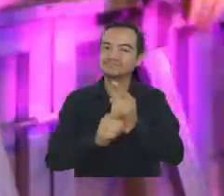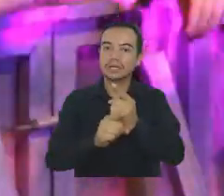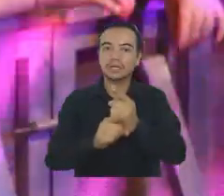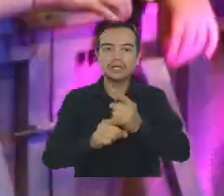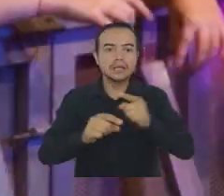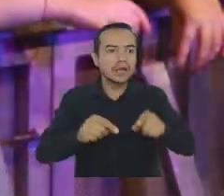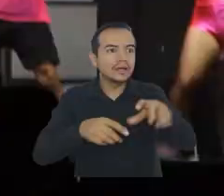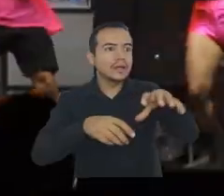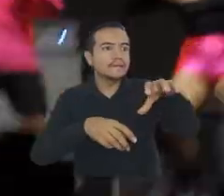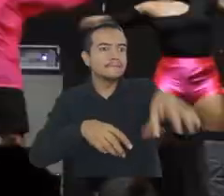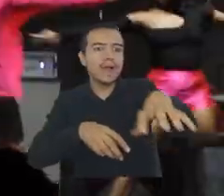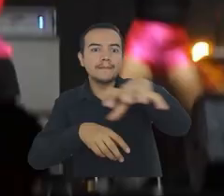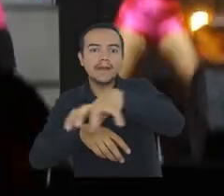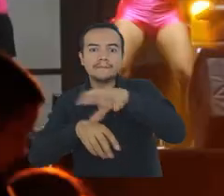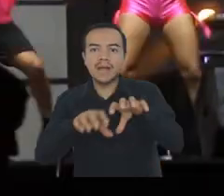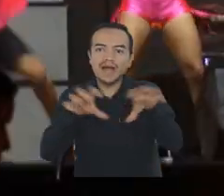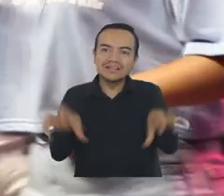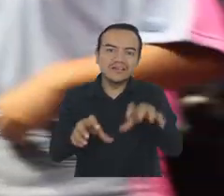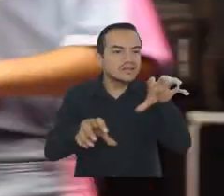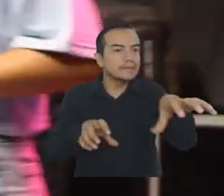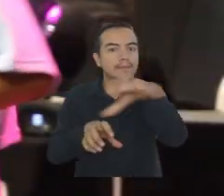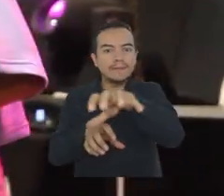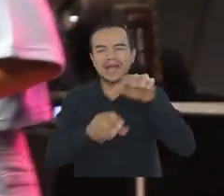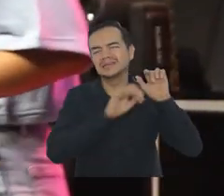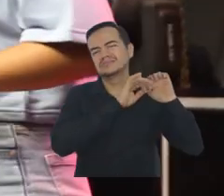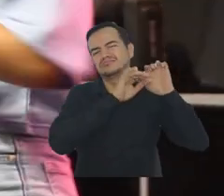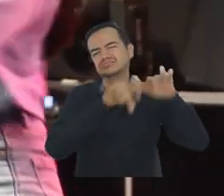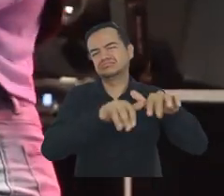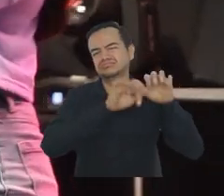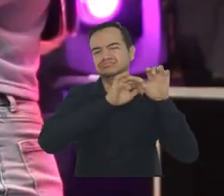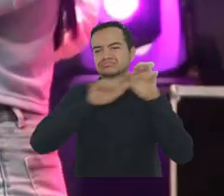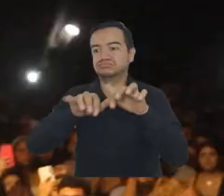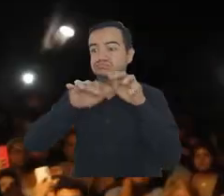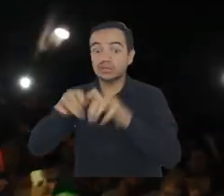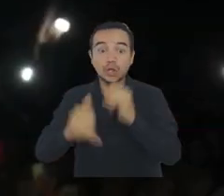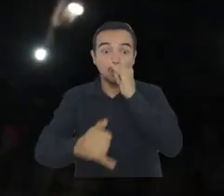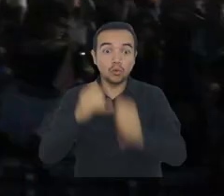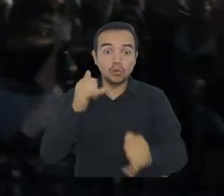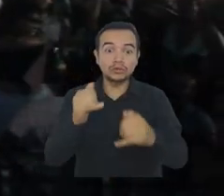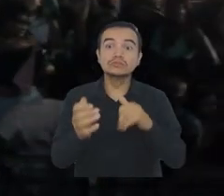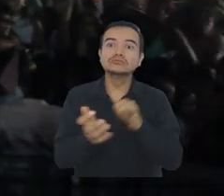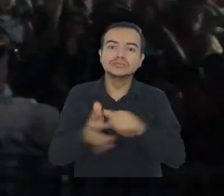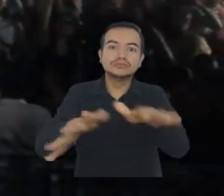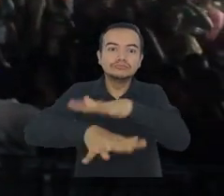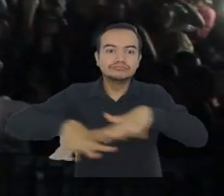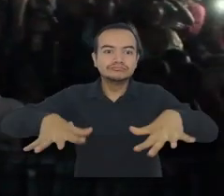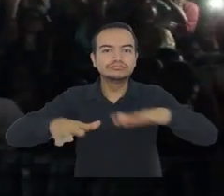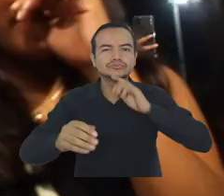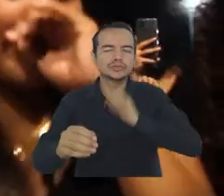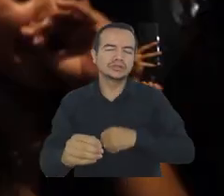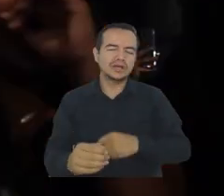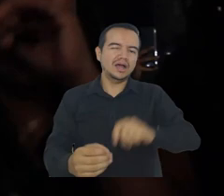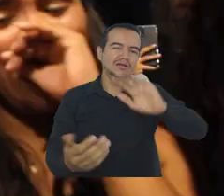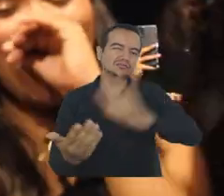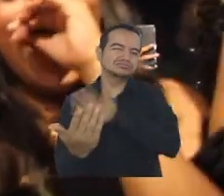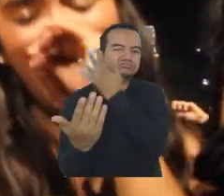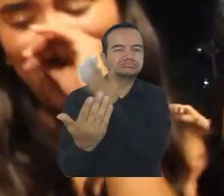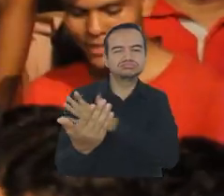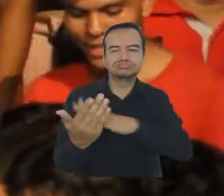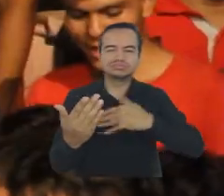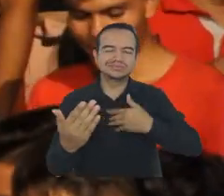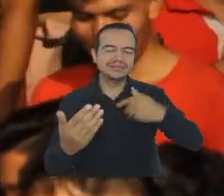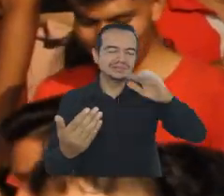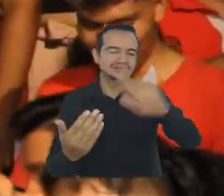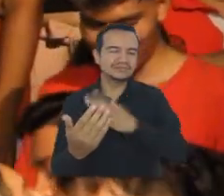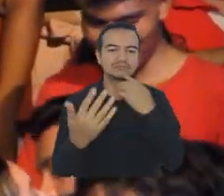y lo logró. Hasta el último día la agenda estuvo ocupada y para la muestra, la comunidad universitaria colmó el evento de